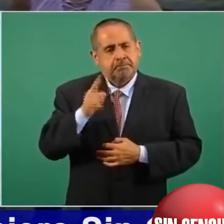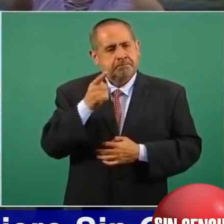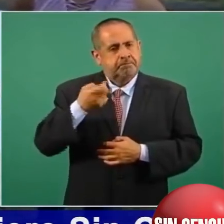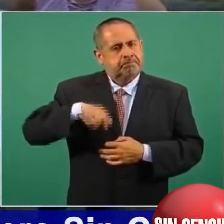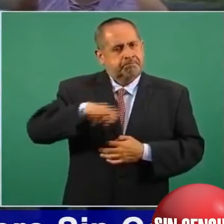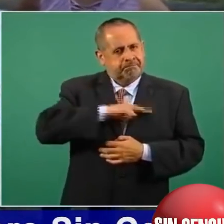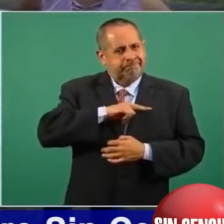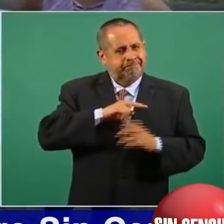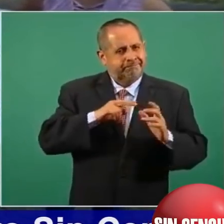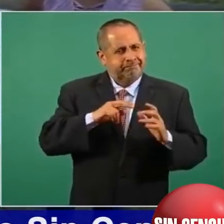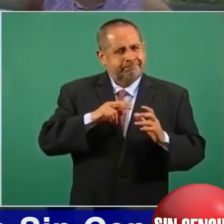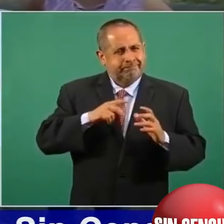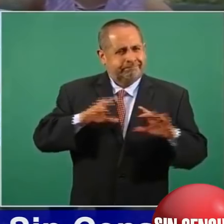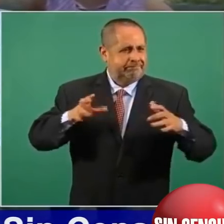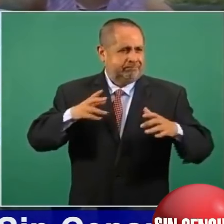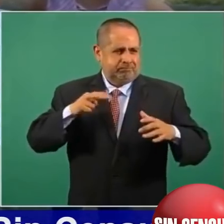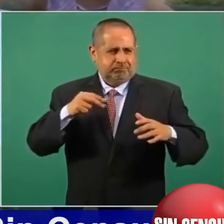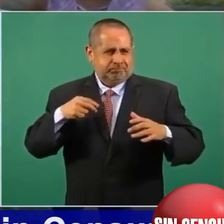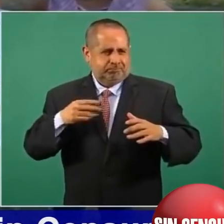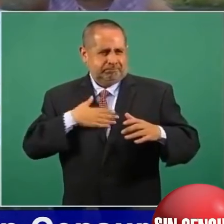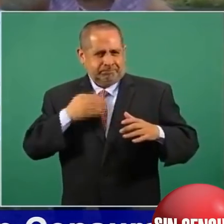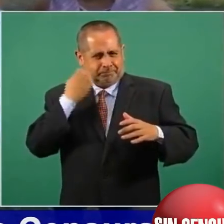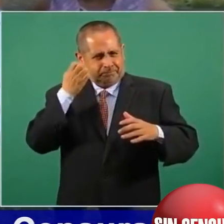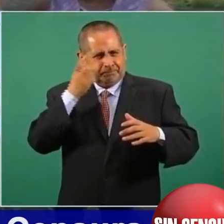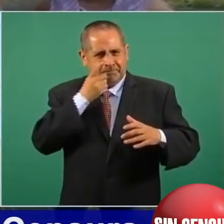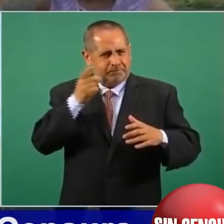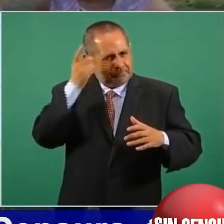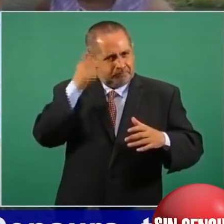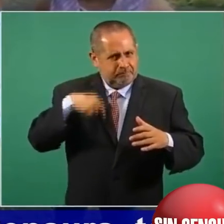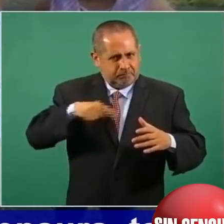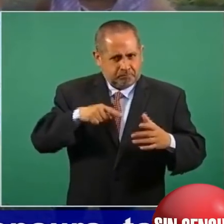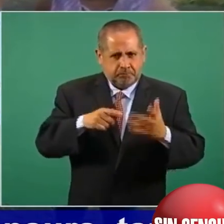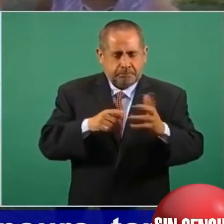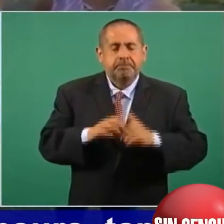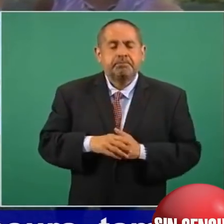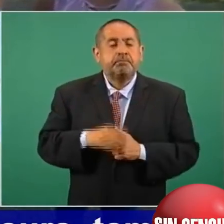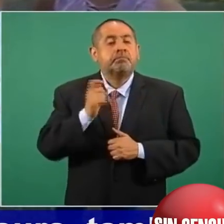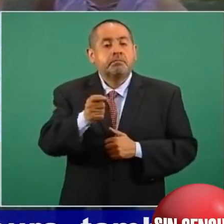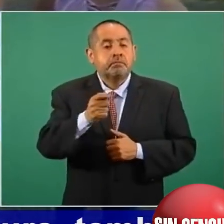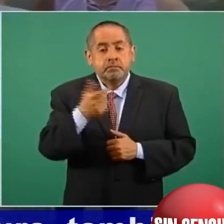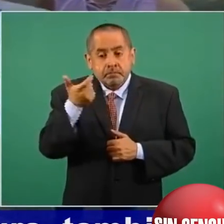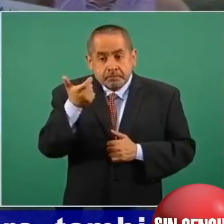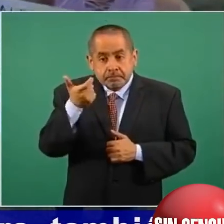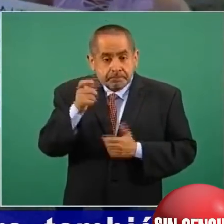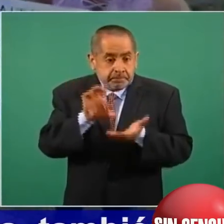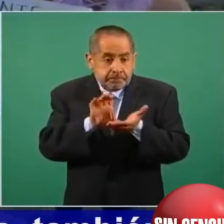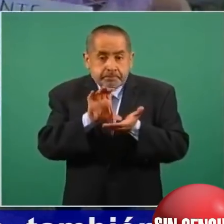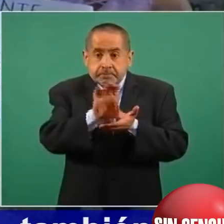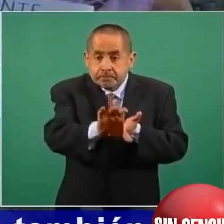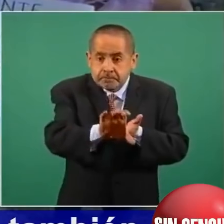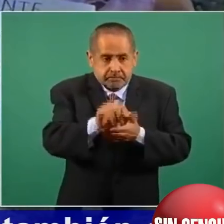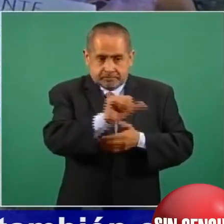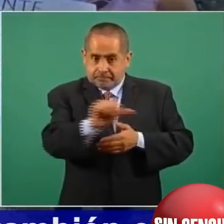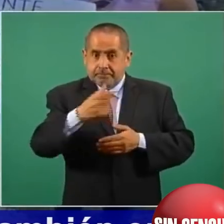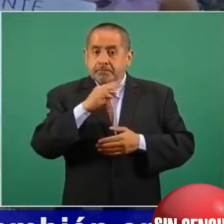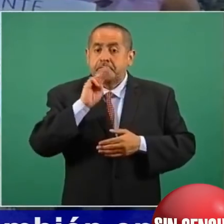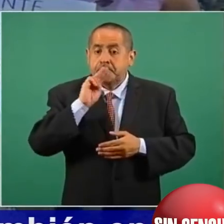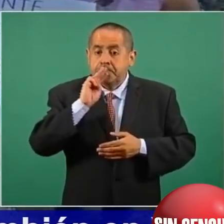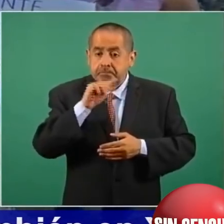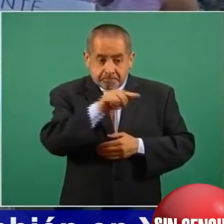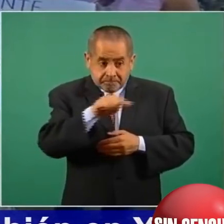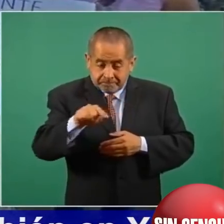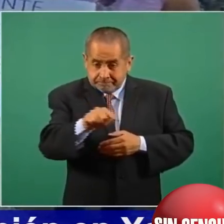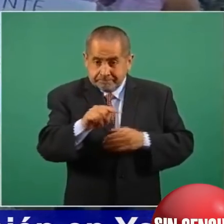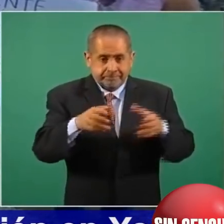que consiste en entregar de manera directa los fondos a las sociedades de madres, de padres